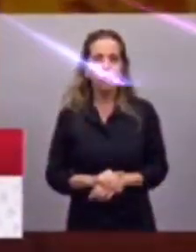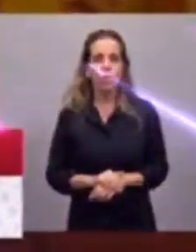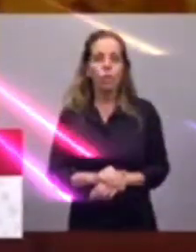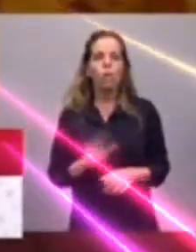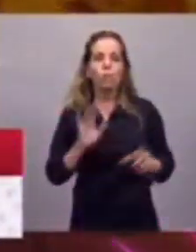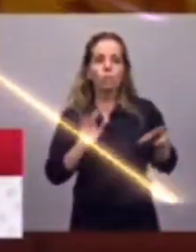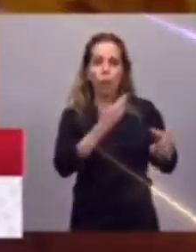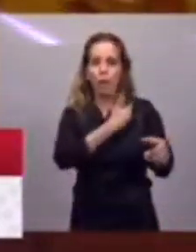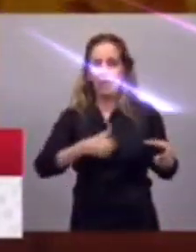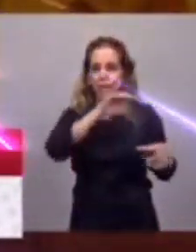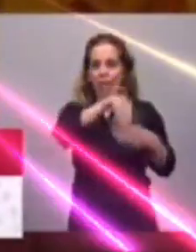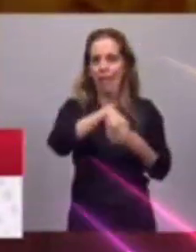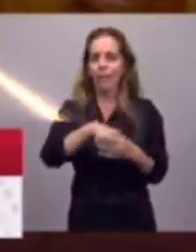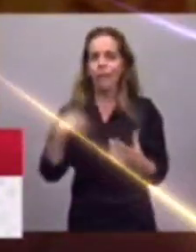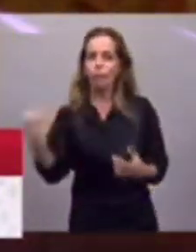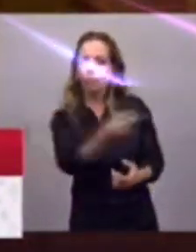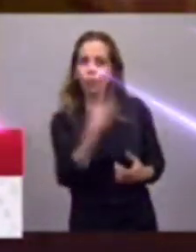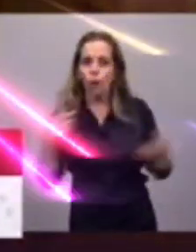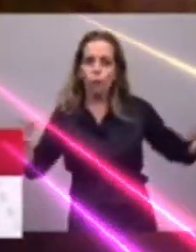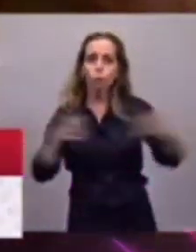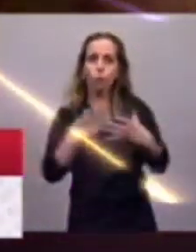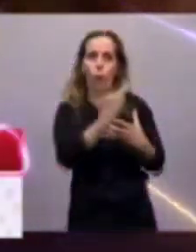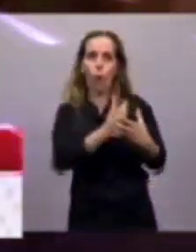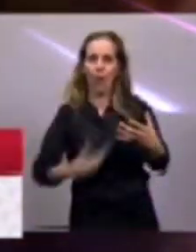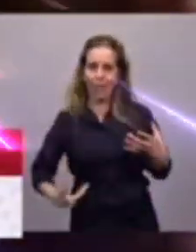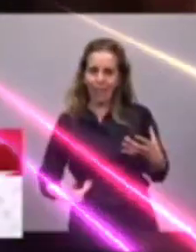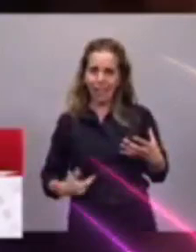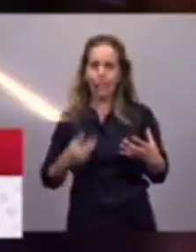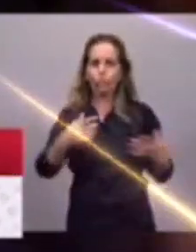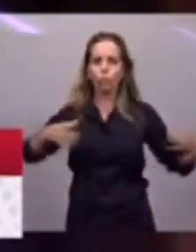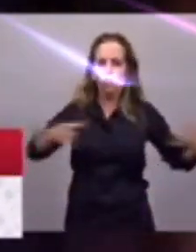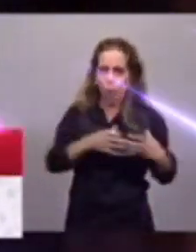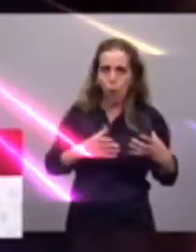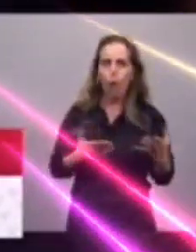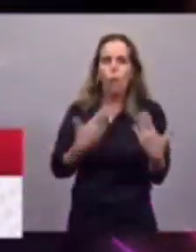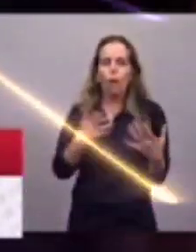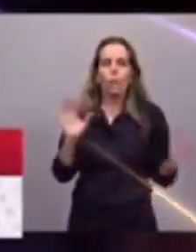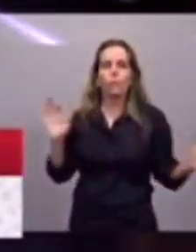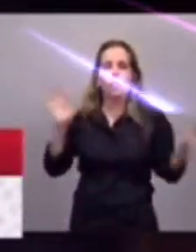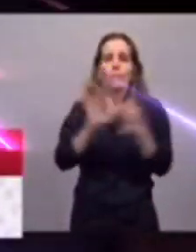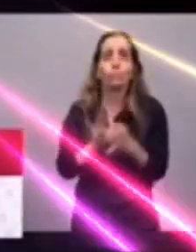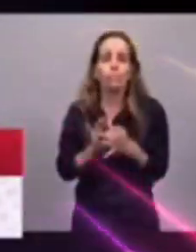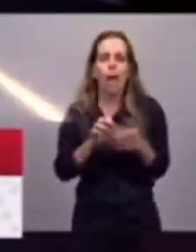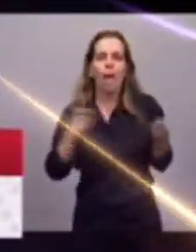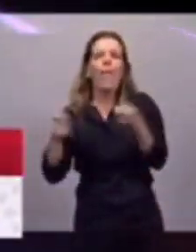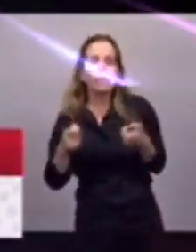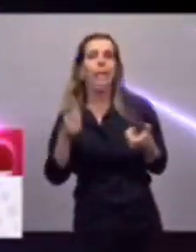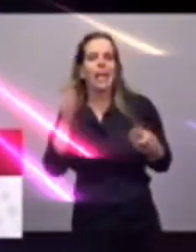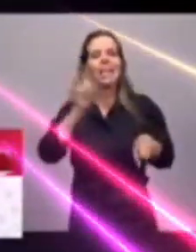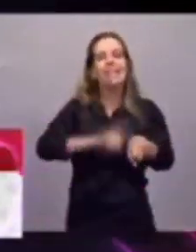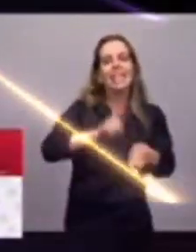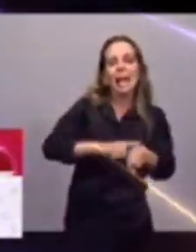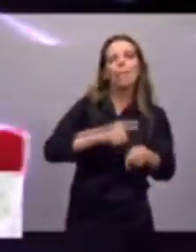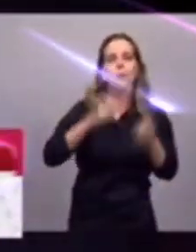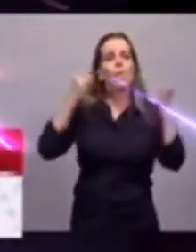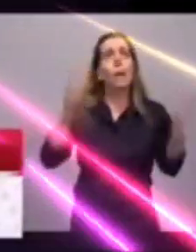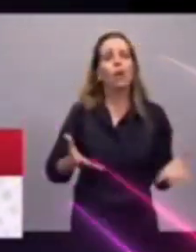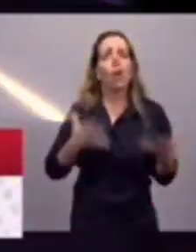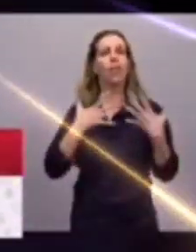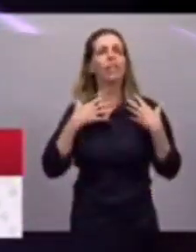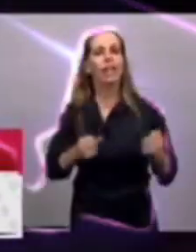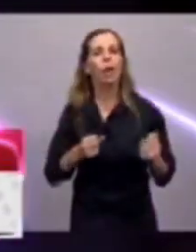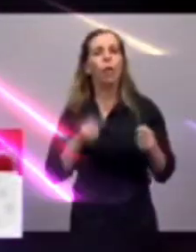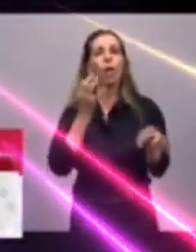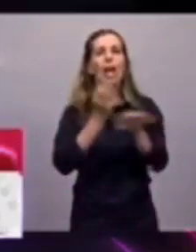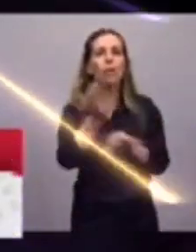entre usted y entre todos los gobernantes, podamos ser vehículos de tiempos de luz, tiempos de salud,